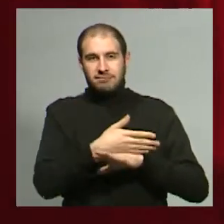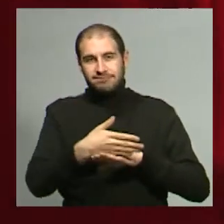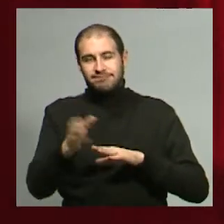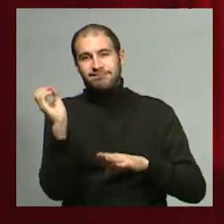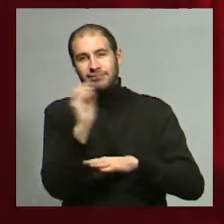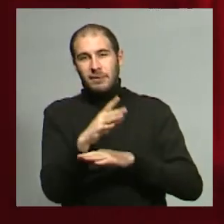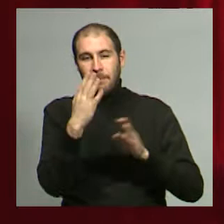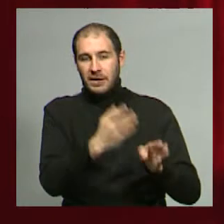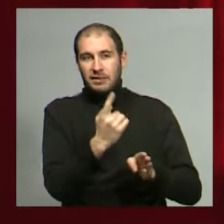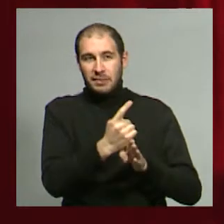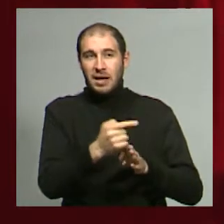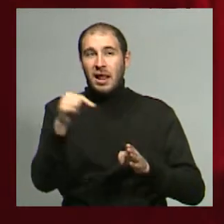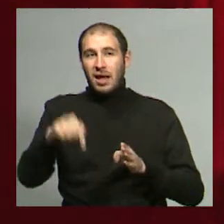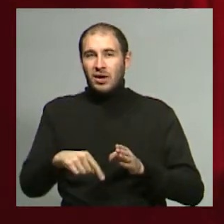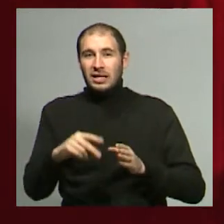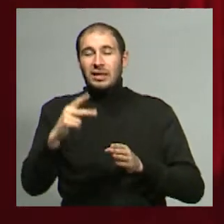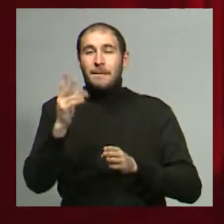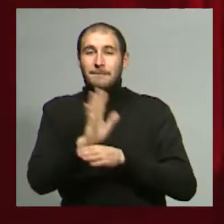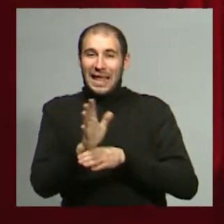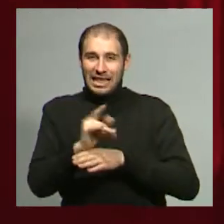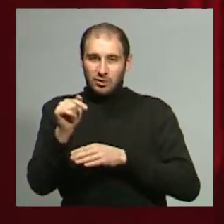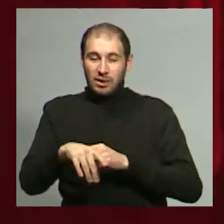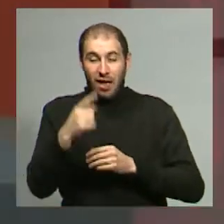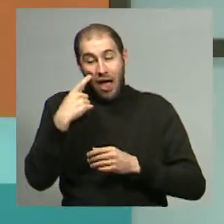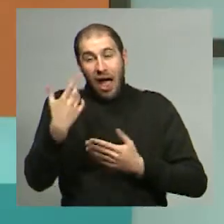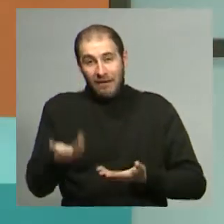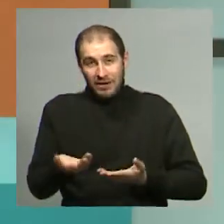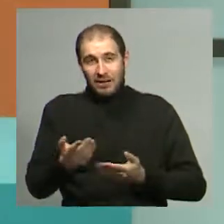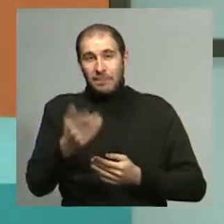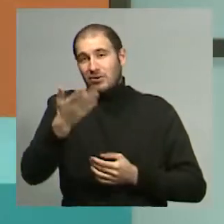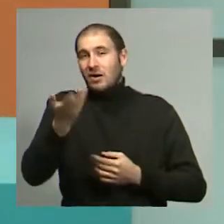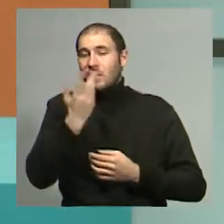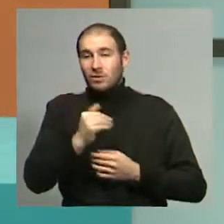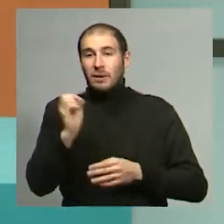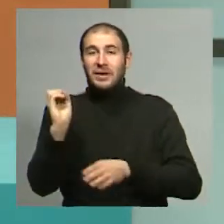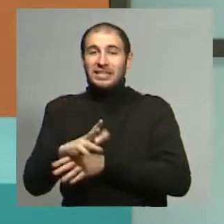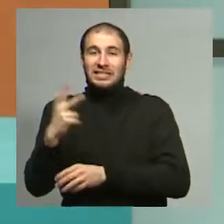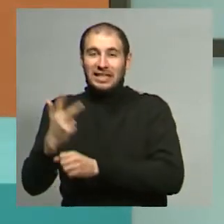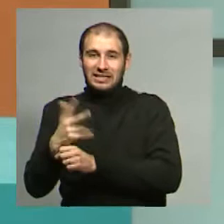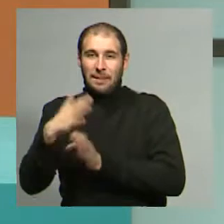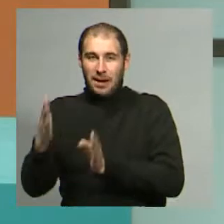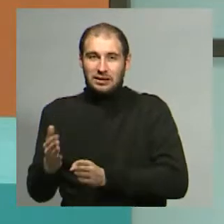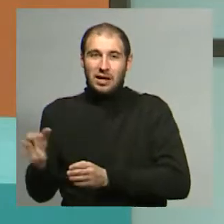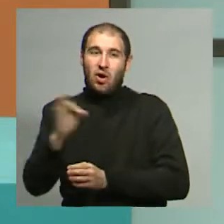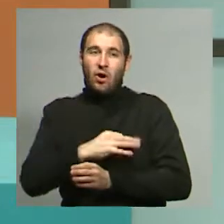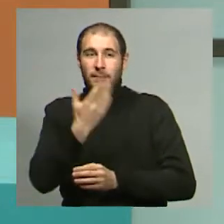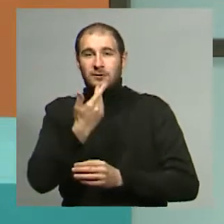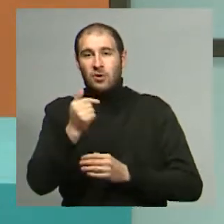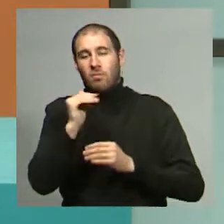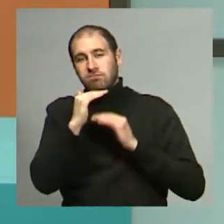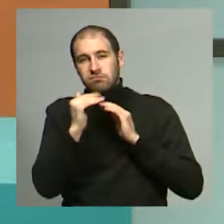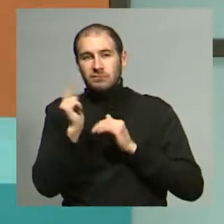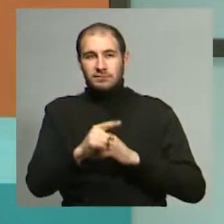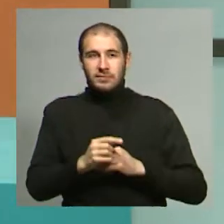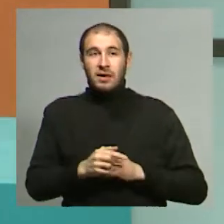proyectando la primera temporada. Ahora es el turno de la película. Veremos si para los fanáticos proyectan la tercera temporada o para quienes quieran ir a